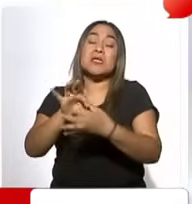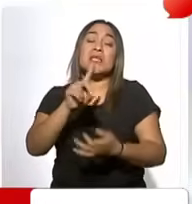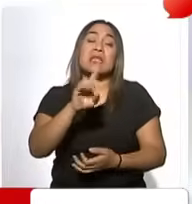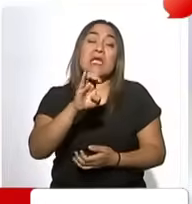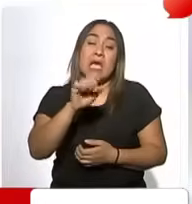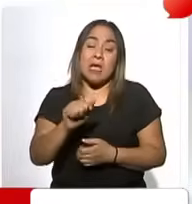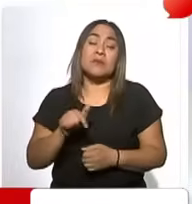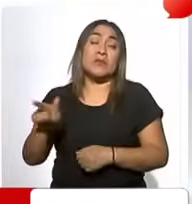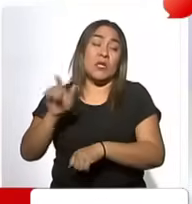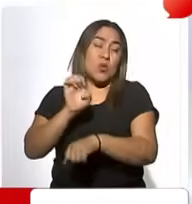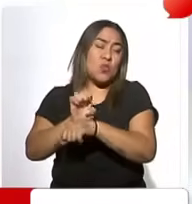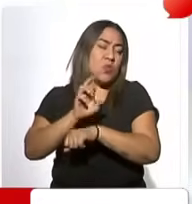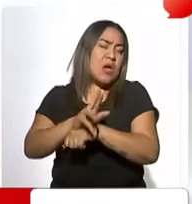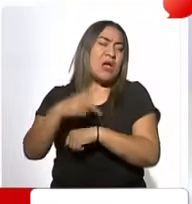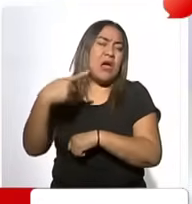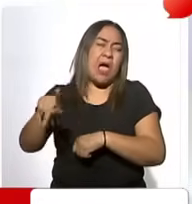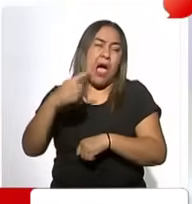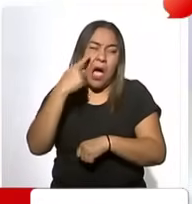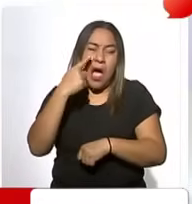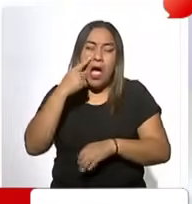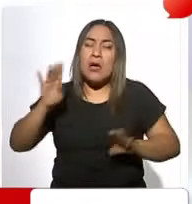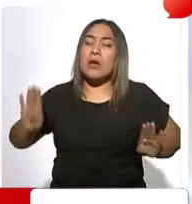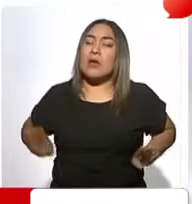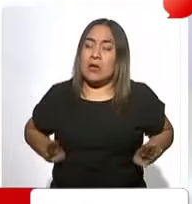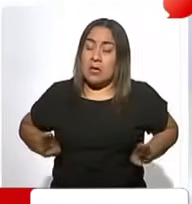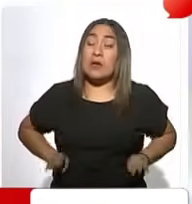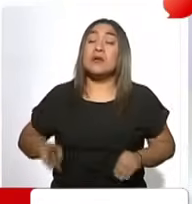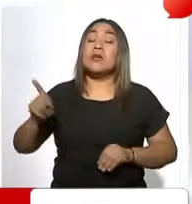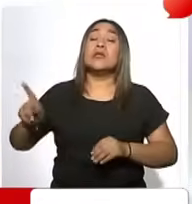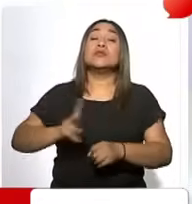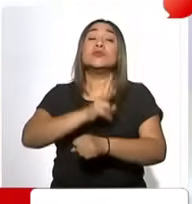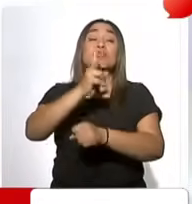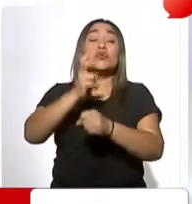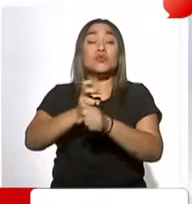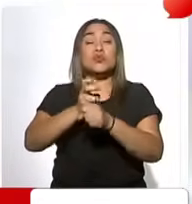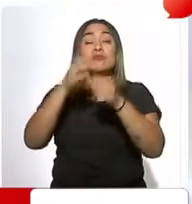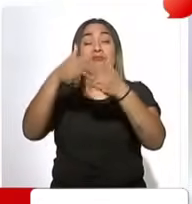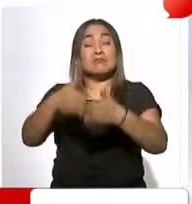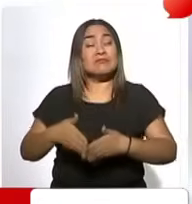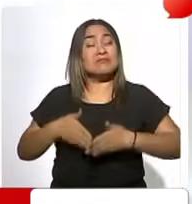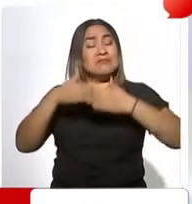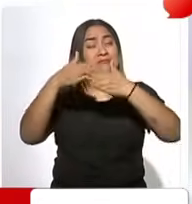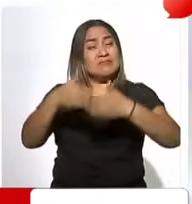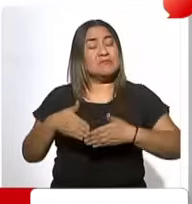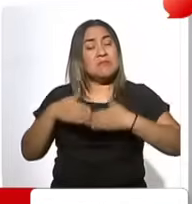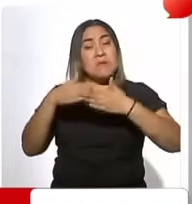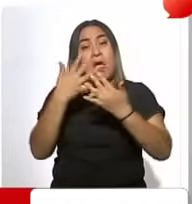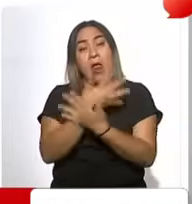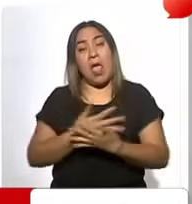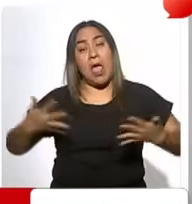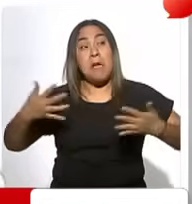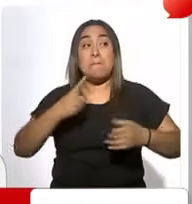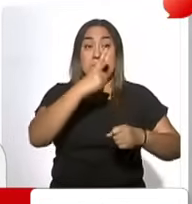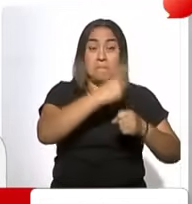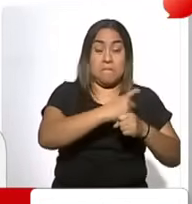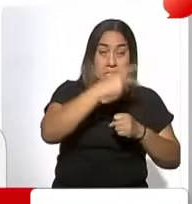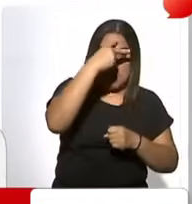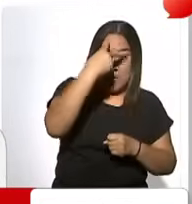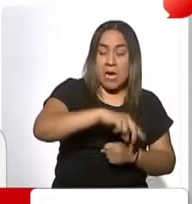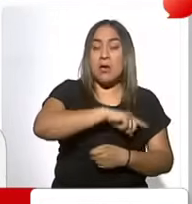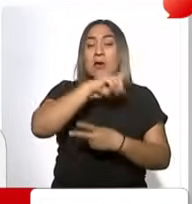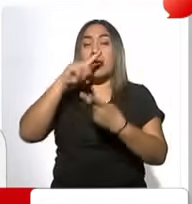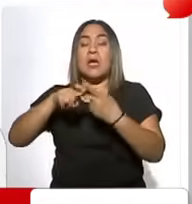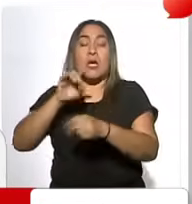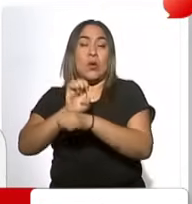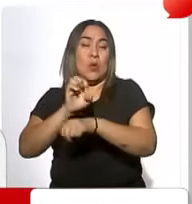Ecuador tiene una particularidad Y es que tiene el segundo Puerto más importante después de México en el Pacífico en eso tome en